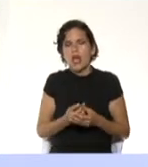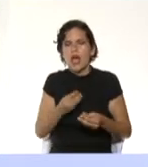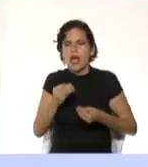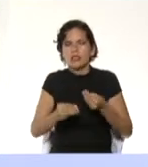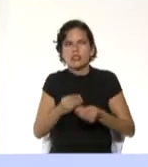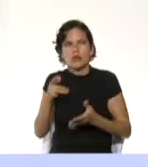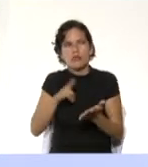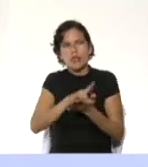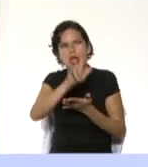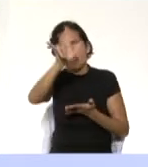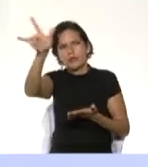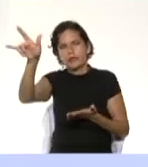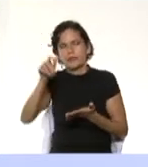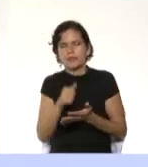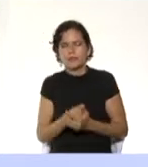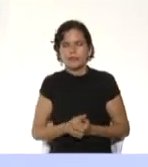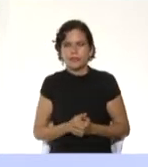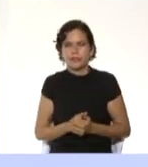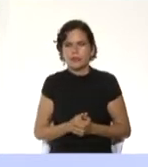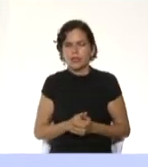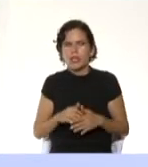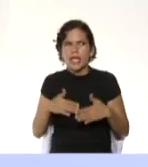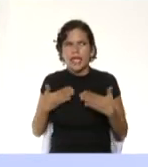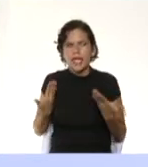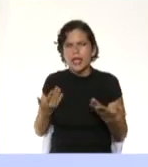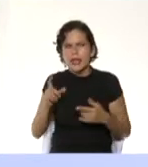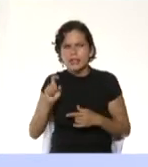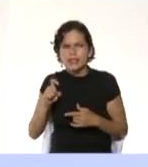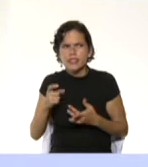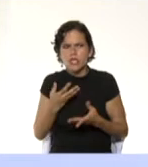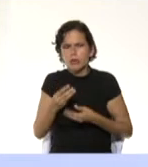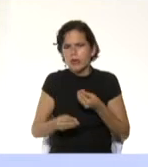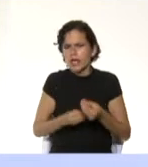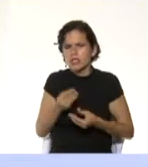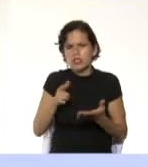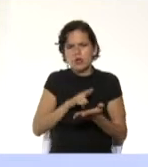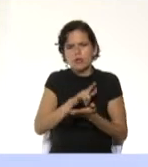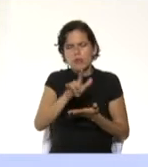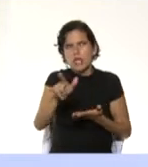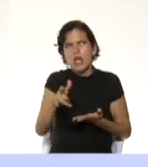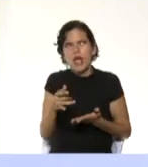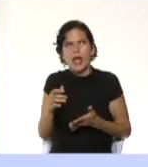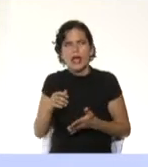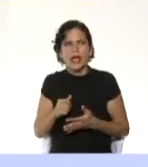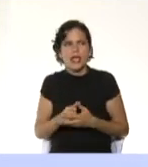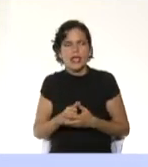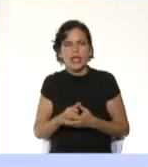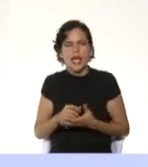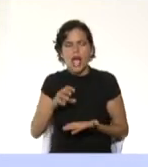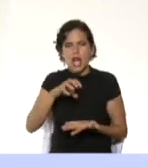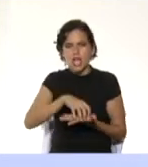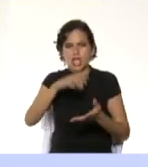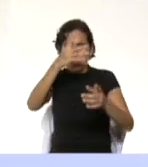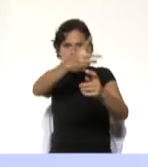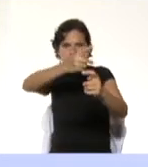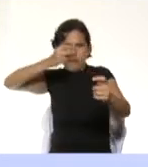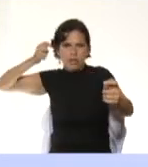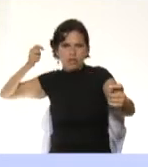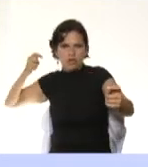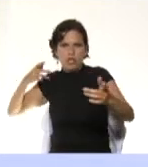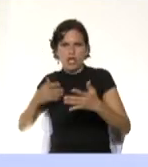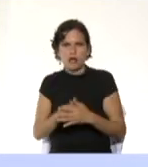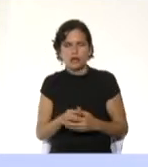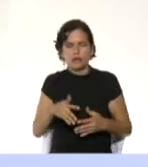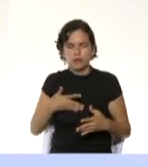realizar un viaje. ¿Qué necesito para realizar un viaje a el estado Amazonas? Bueno,